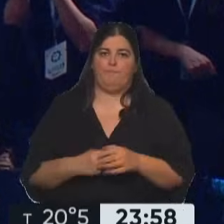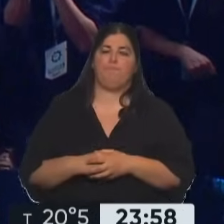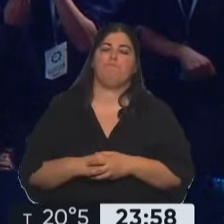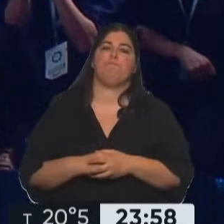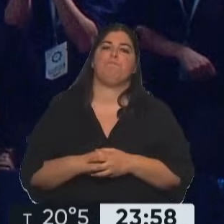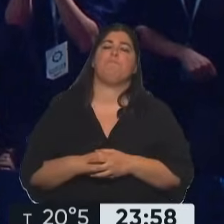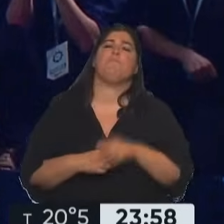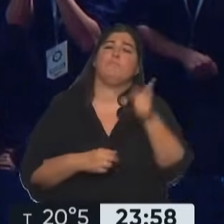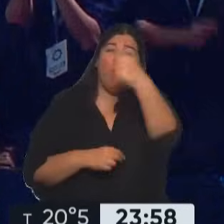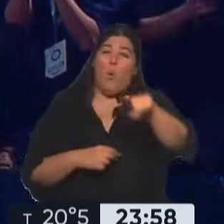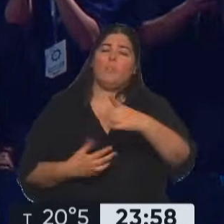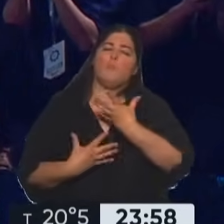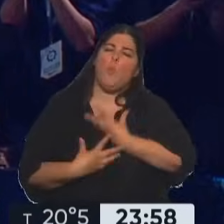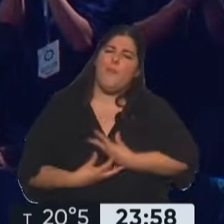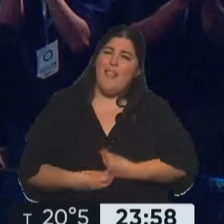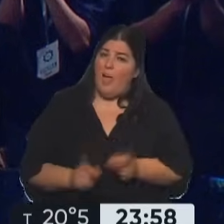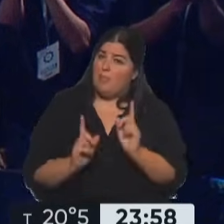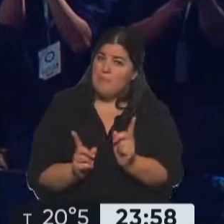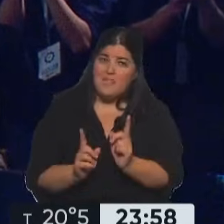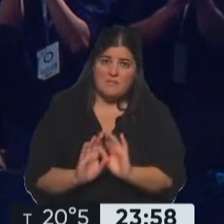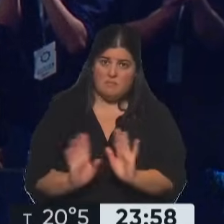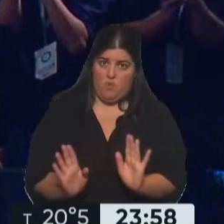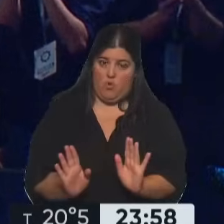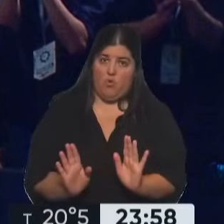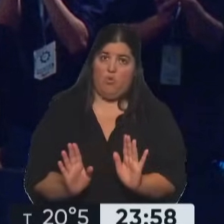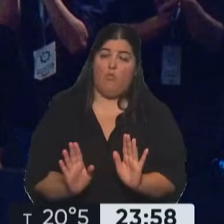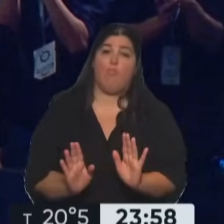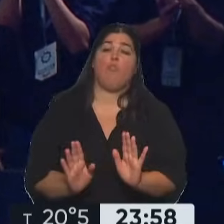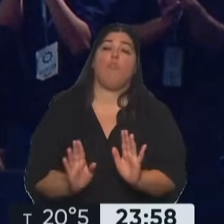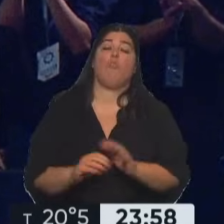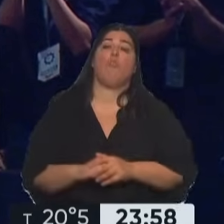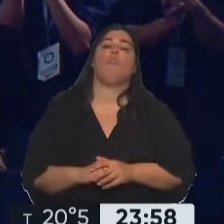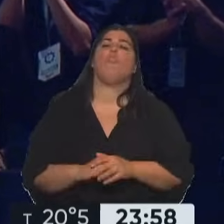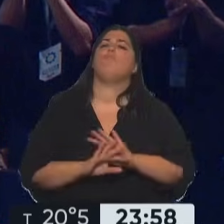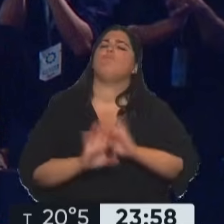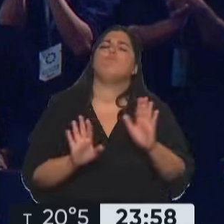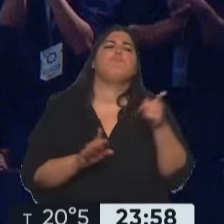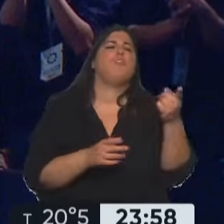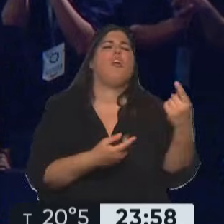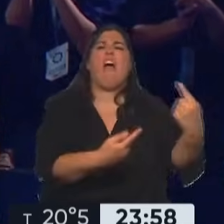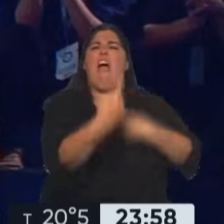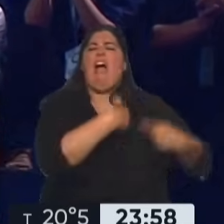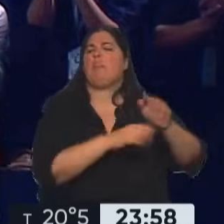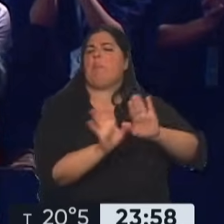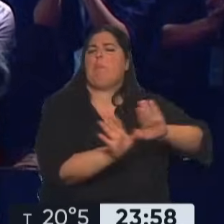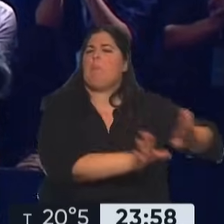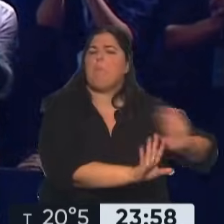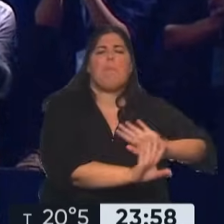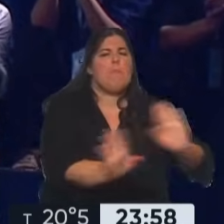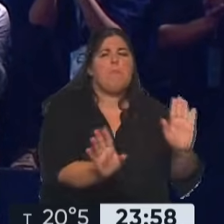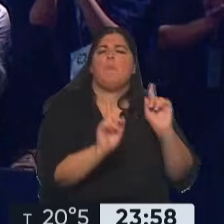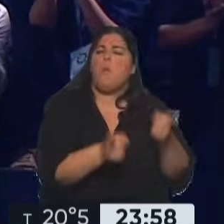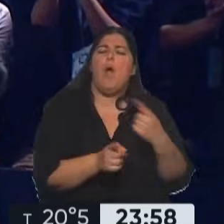Con esa humildad y poniendo la otra mejilla,